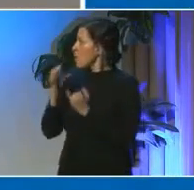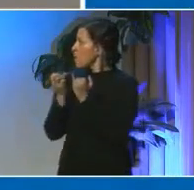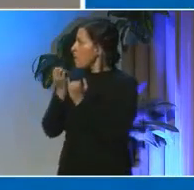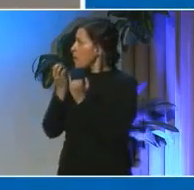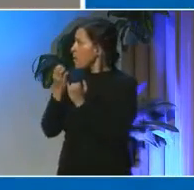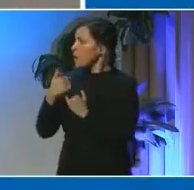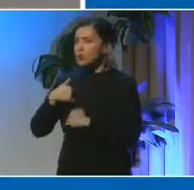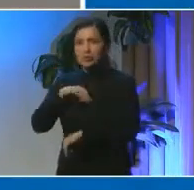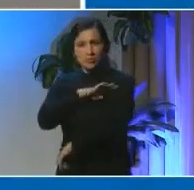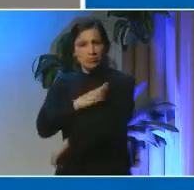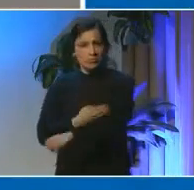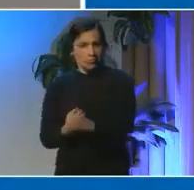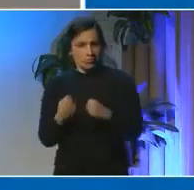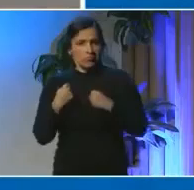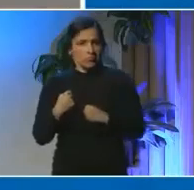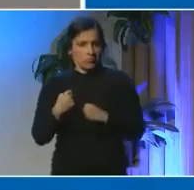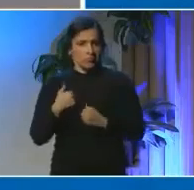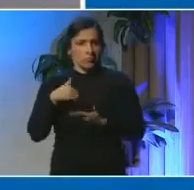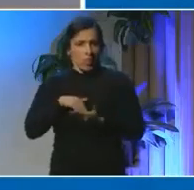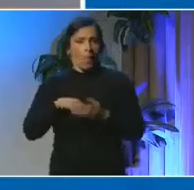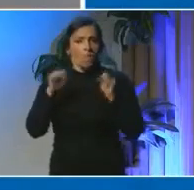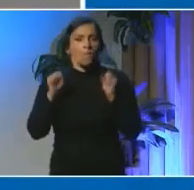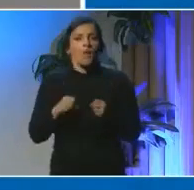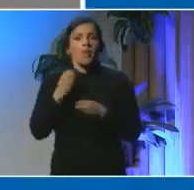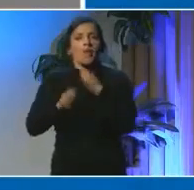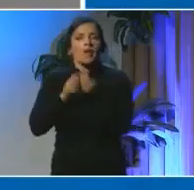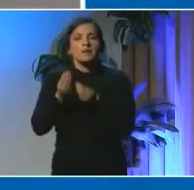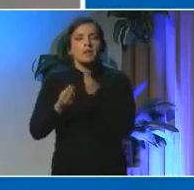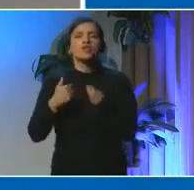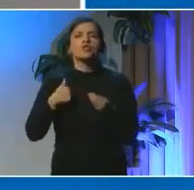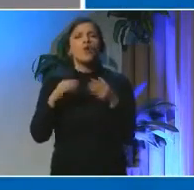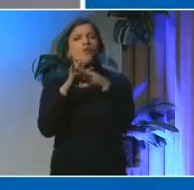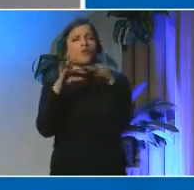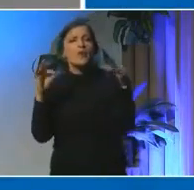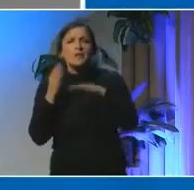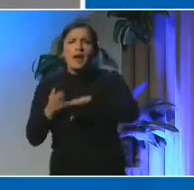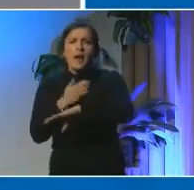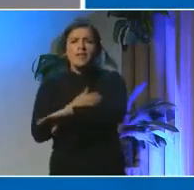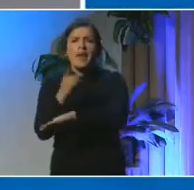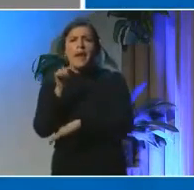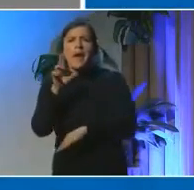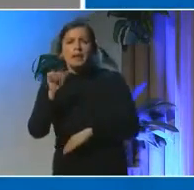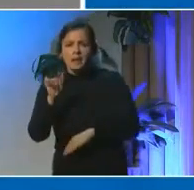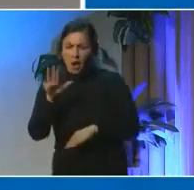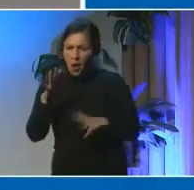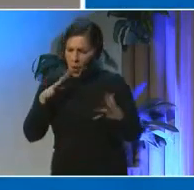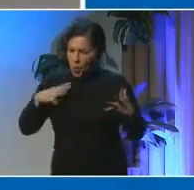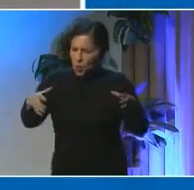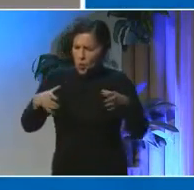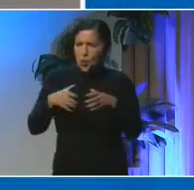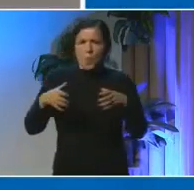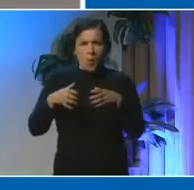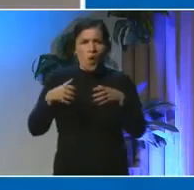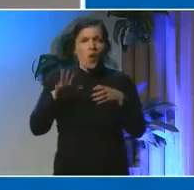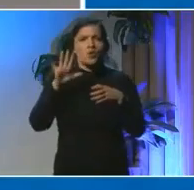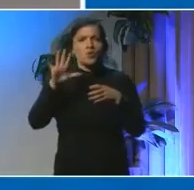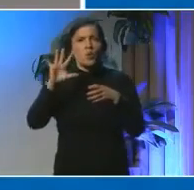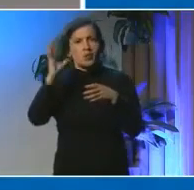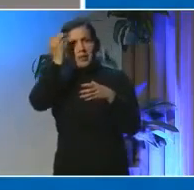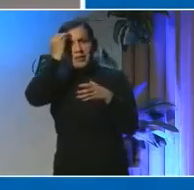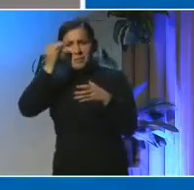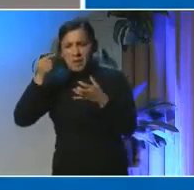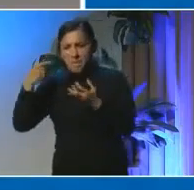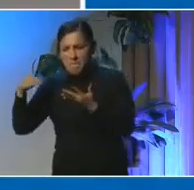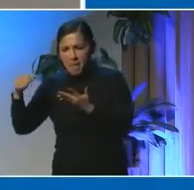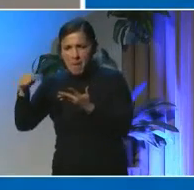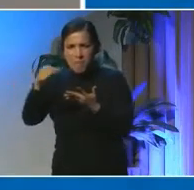podemos hacer más en en dio también me quedé mucho con la frase de Karina de equipos interdisciplinarios Y seguramente en la otra pregunta hablamos de